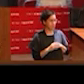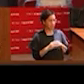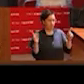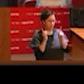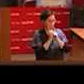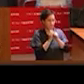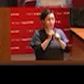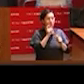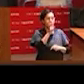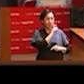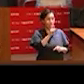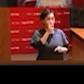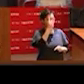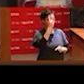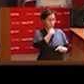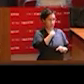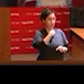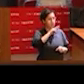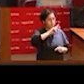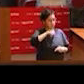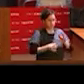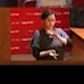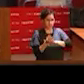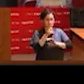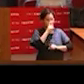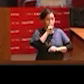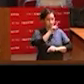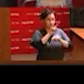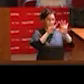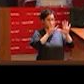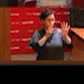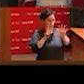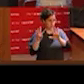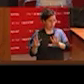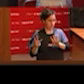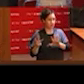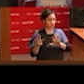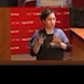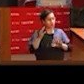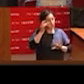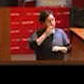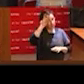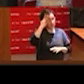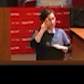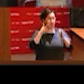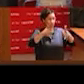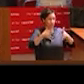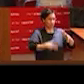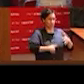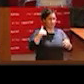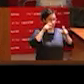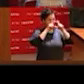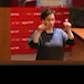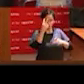no la fundación 11 se crea en el año 1988 eh a iniciativa de del Consejo general de la